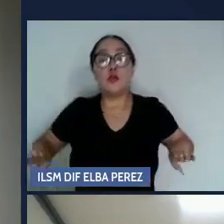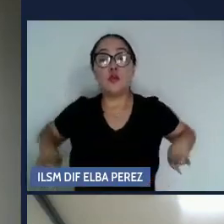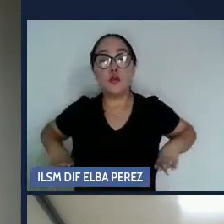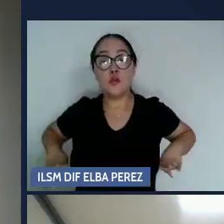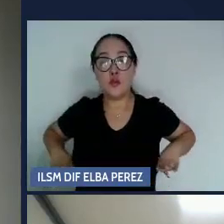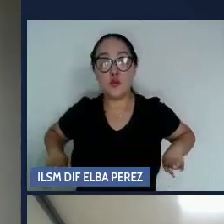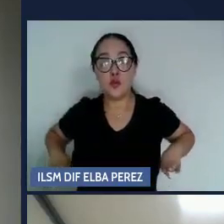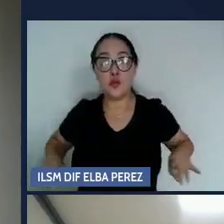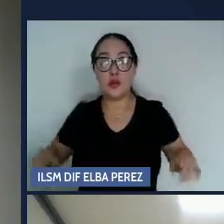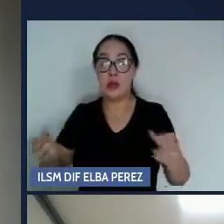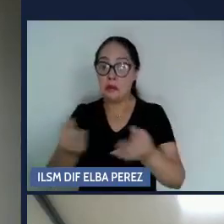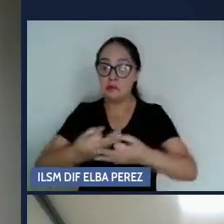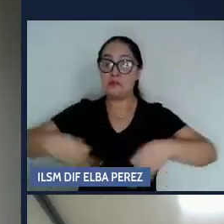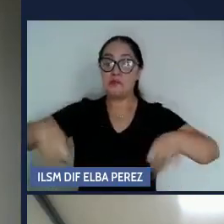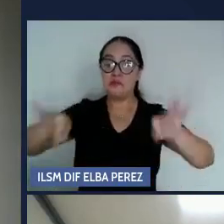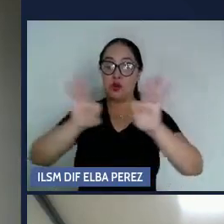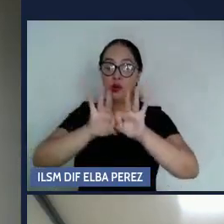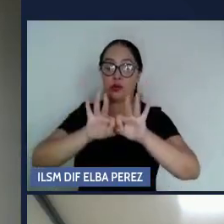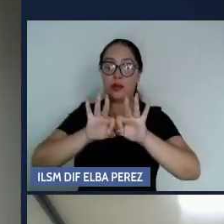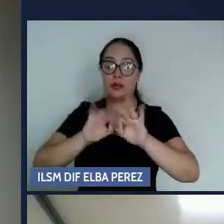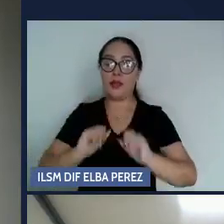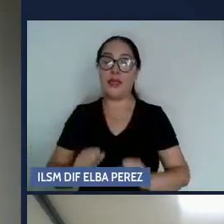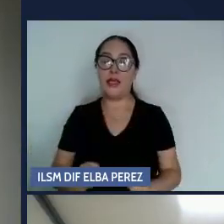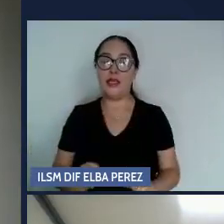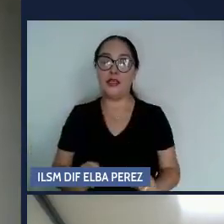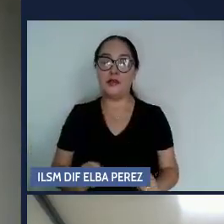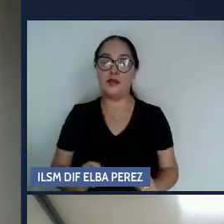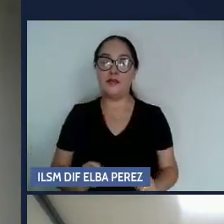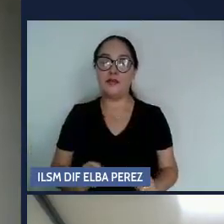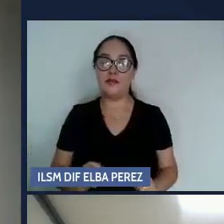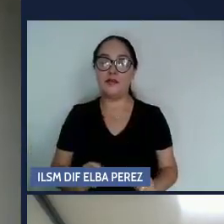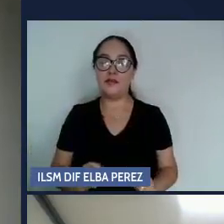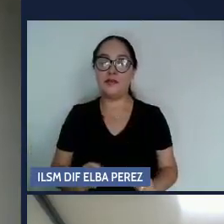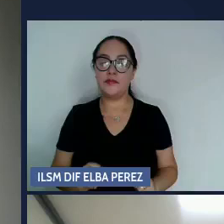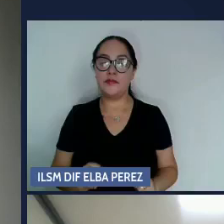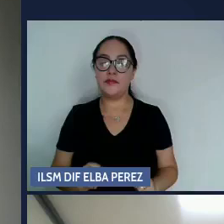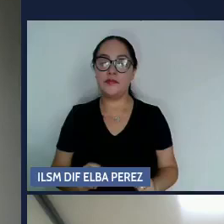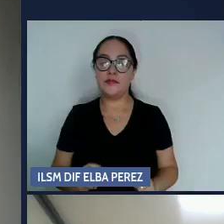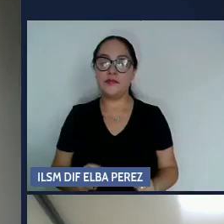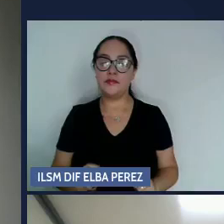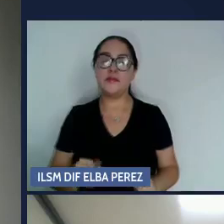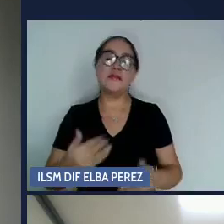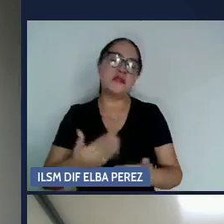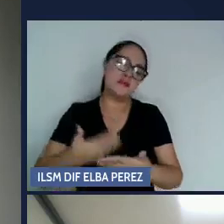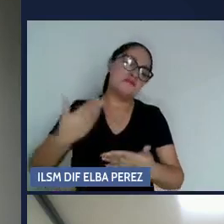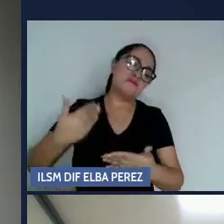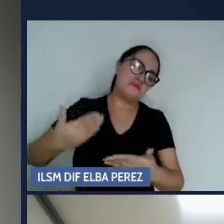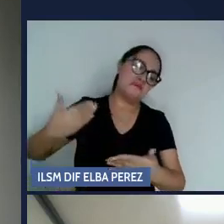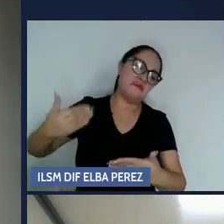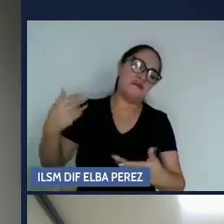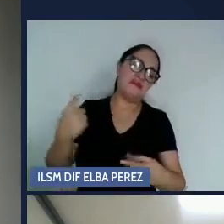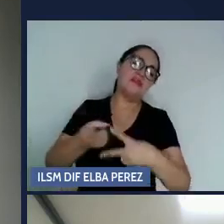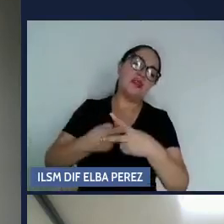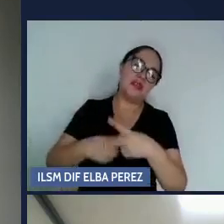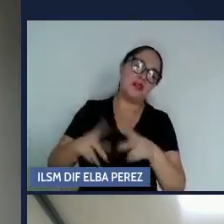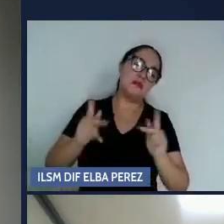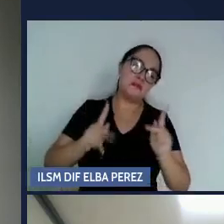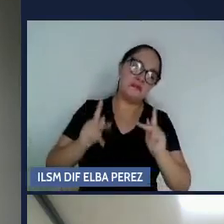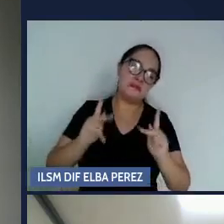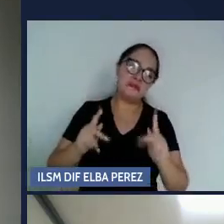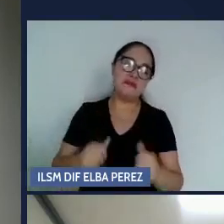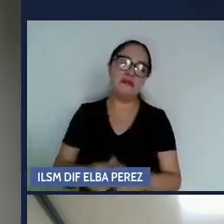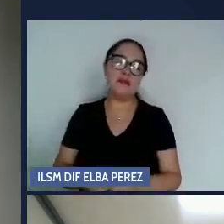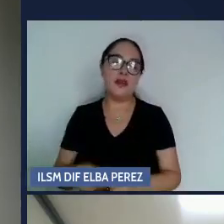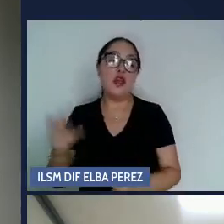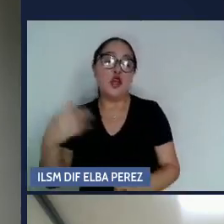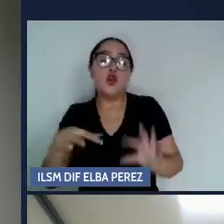final de cuentas, ahorita, como les mencionaba al inicio de la plática, no estamos ya en posibilidad de